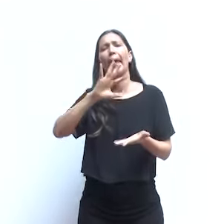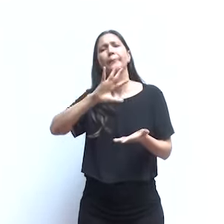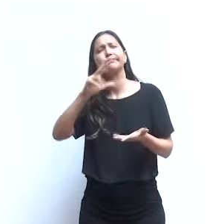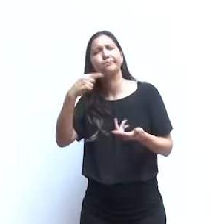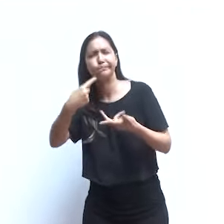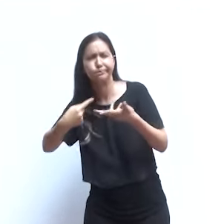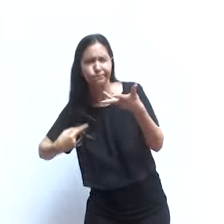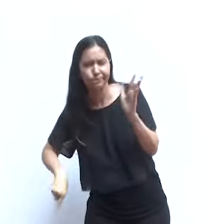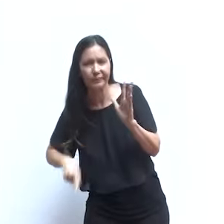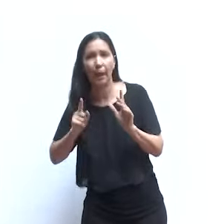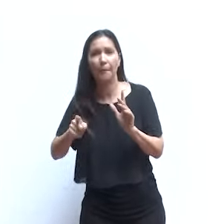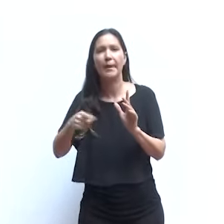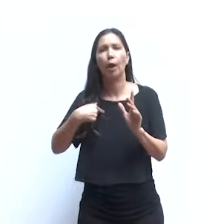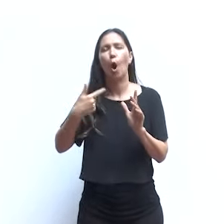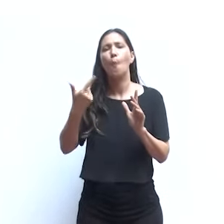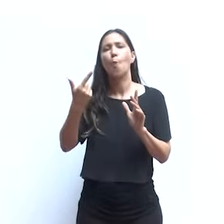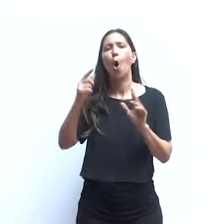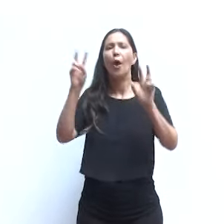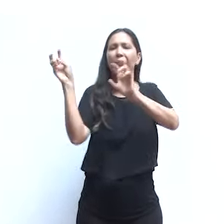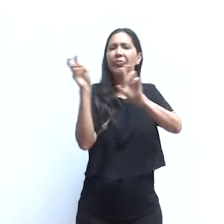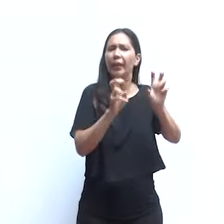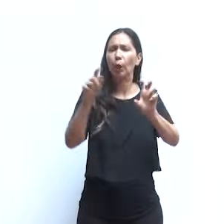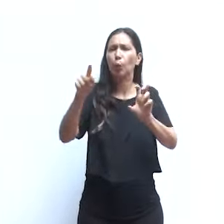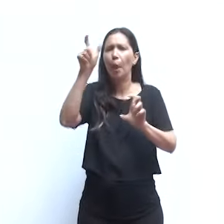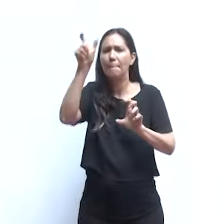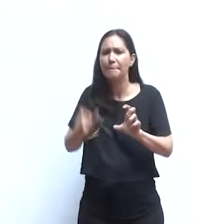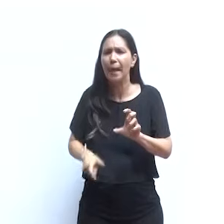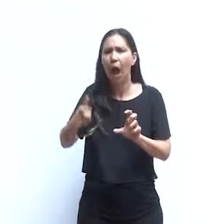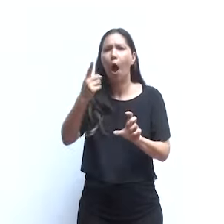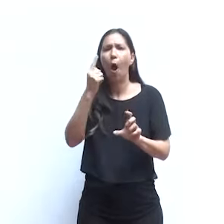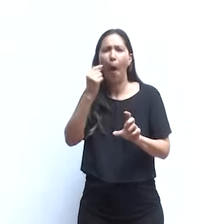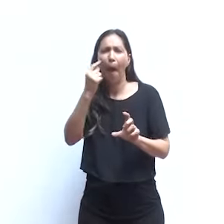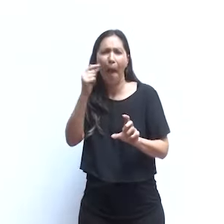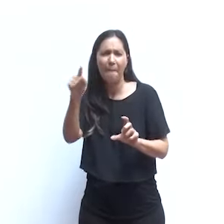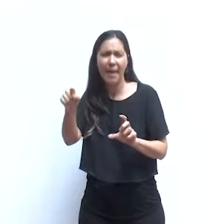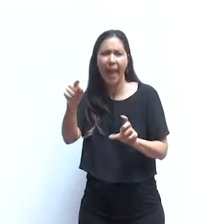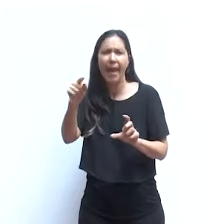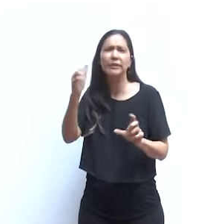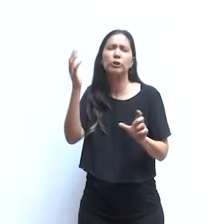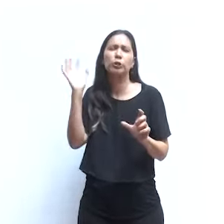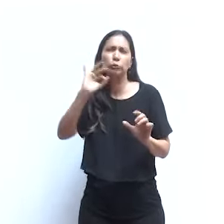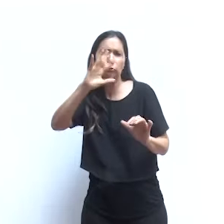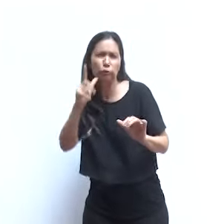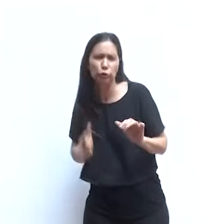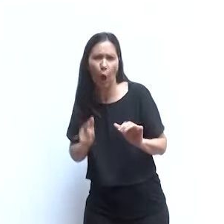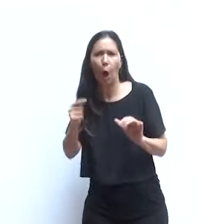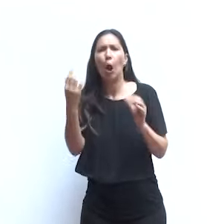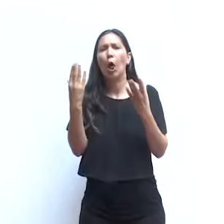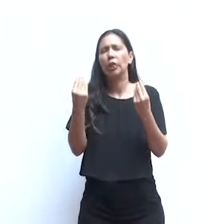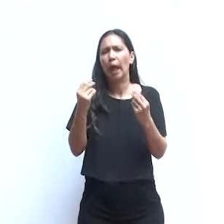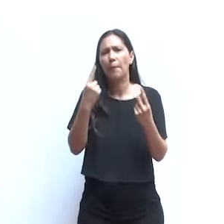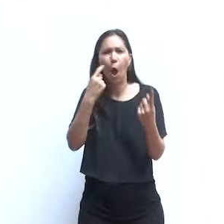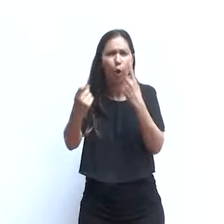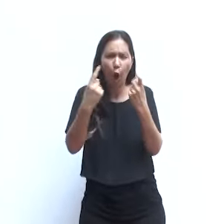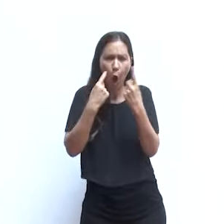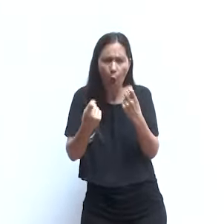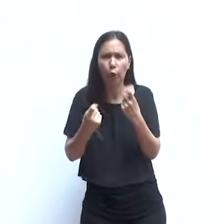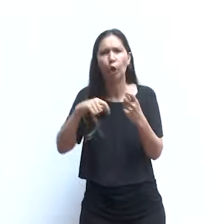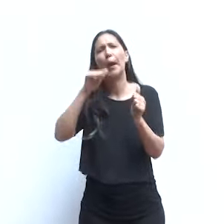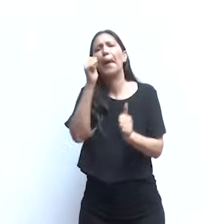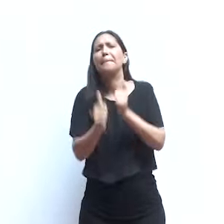la vejez oculta prudencial ismo temor y control la máquina de la inseguridad